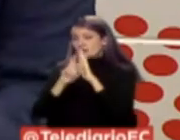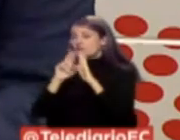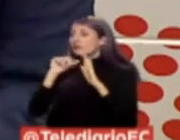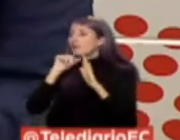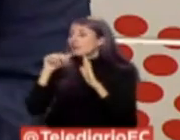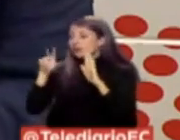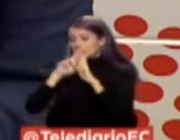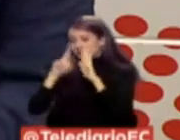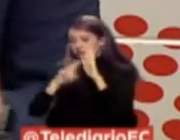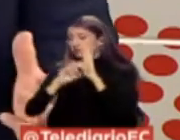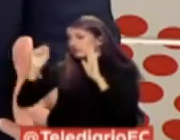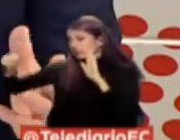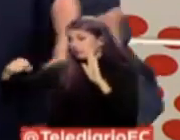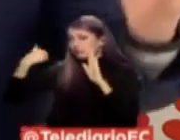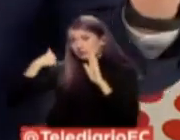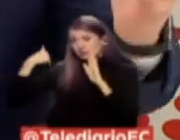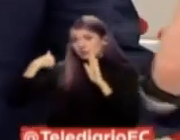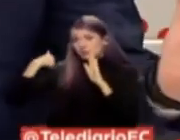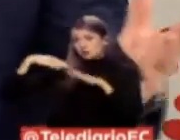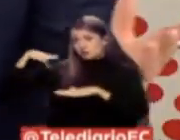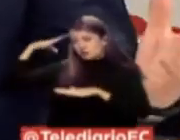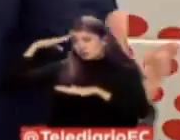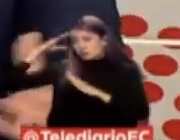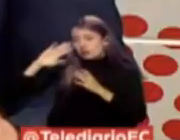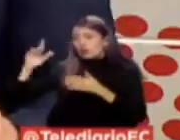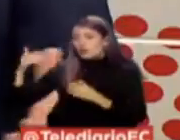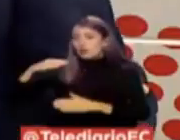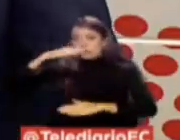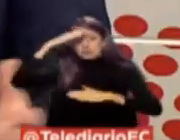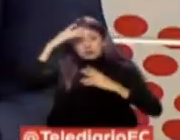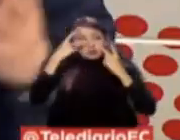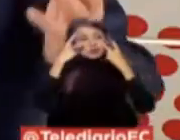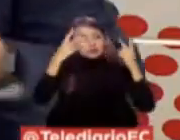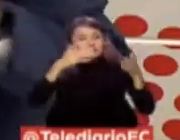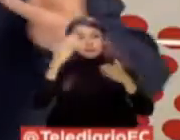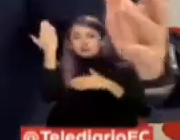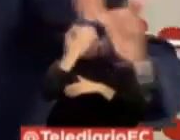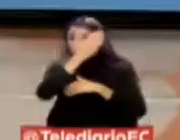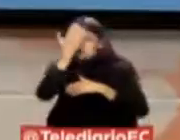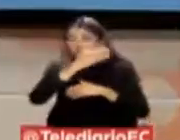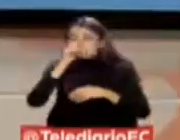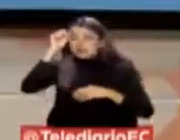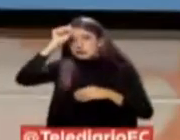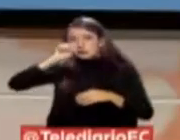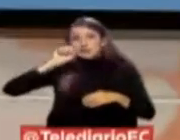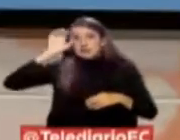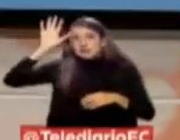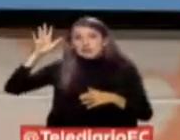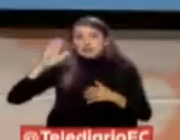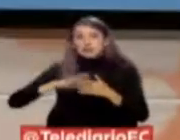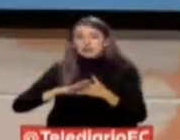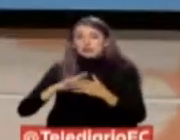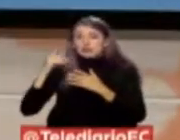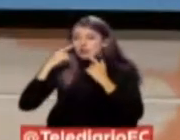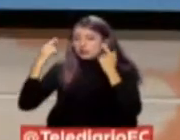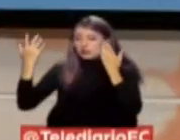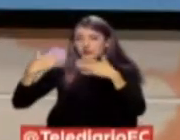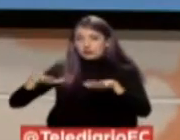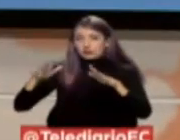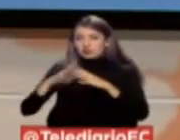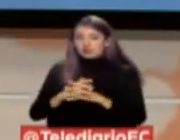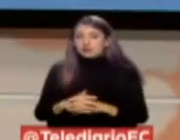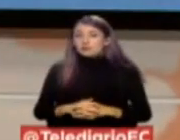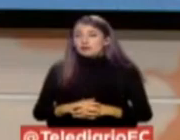Existen protocolos en todas partes. Es decir, basta que nuestros policías vean la televisión, vean las películas extranjeras y veremos que eso es